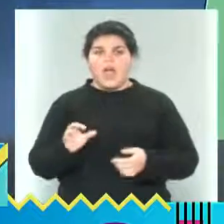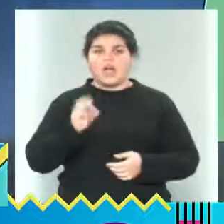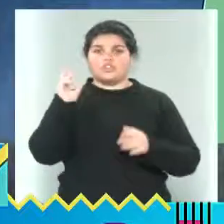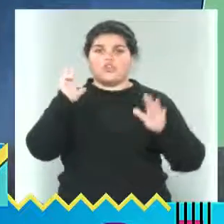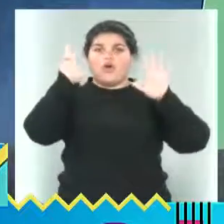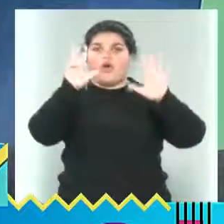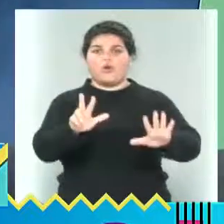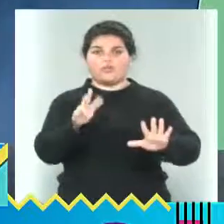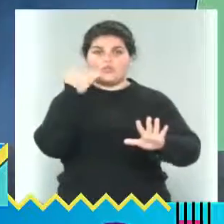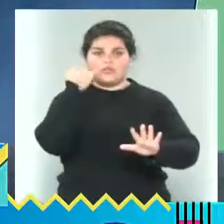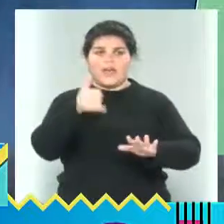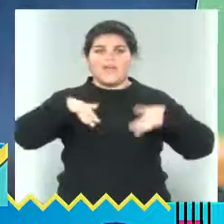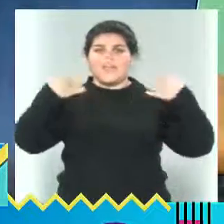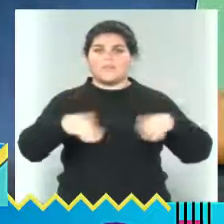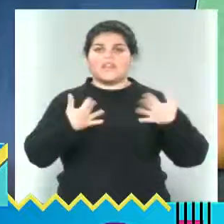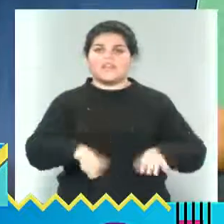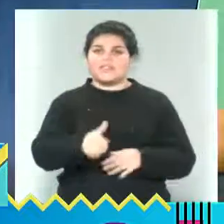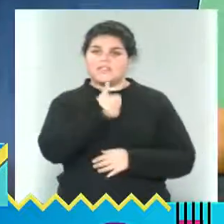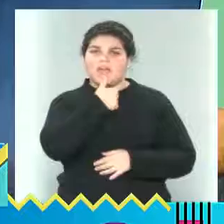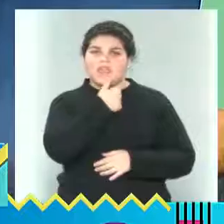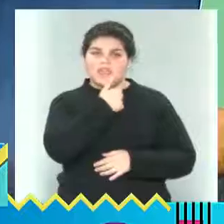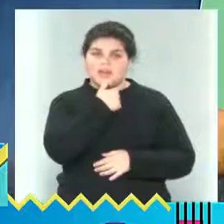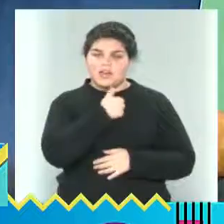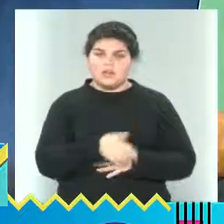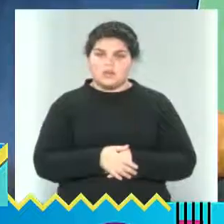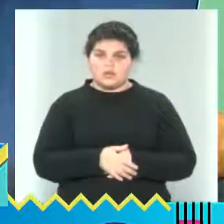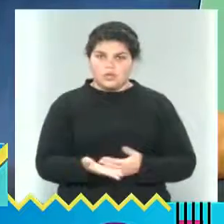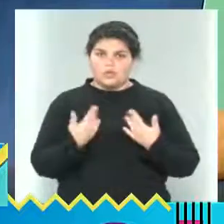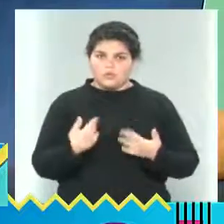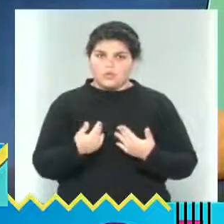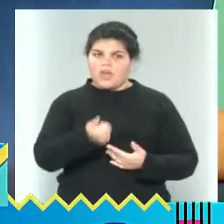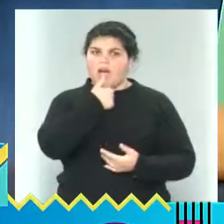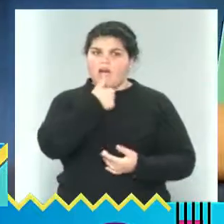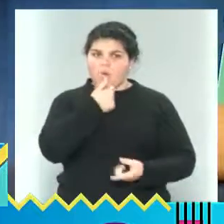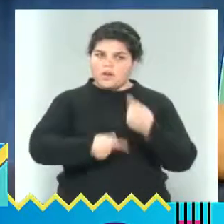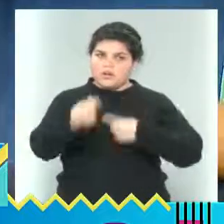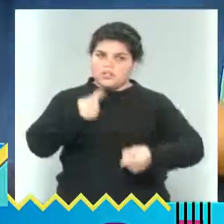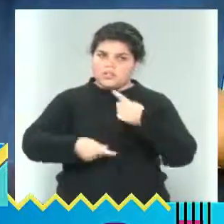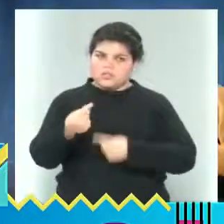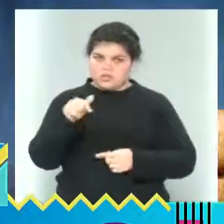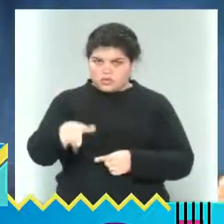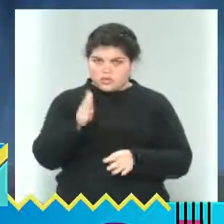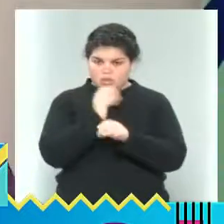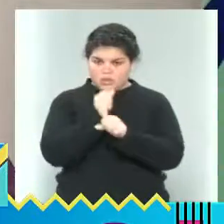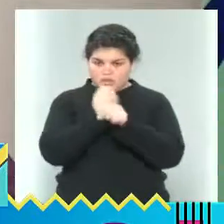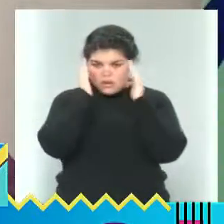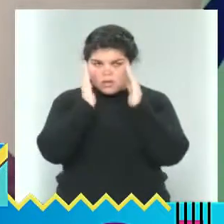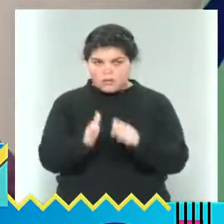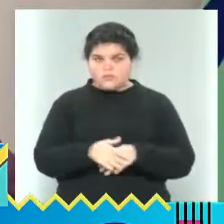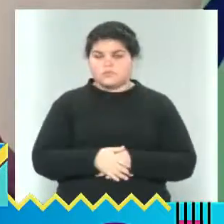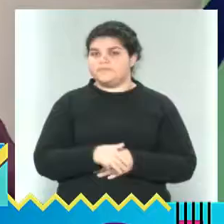que tiene que ver con emergencia hídrica, y podemos hablar un poco de reutilización del agua. ¿Se está trabajando en eso? Sí, justo vos sabés que